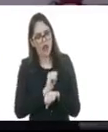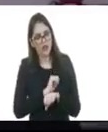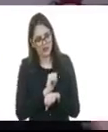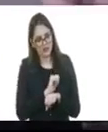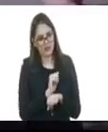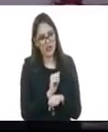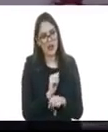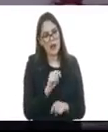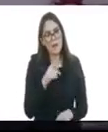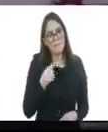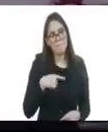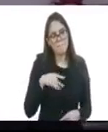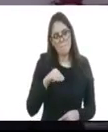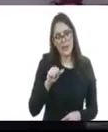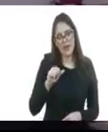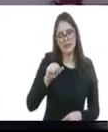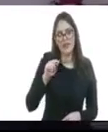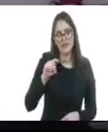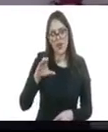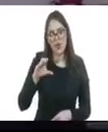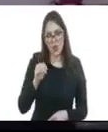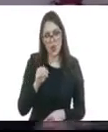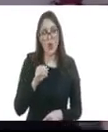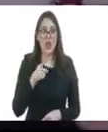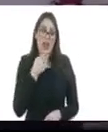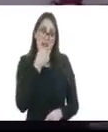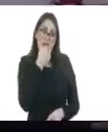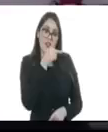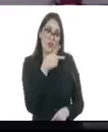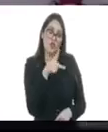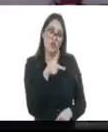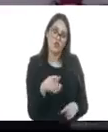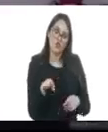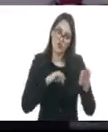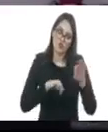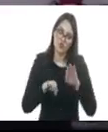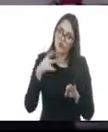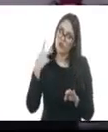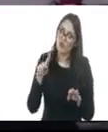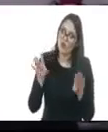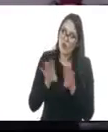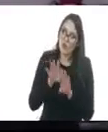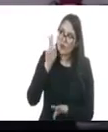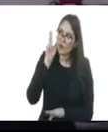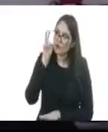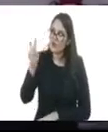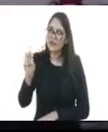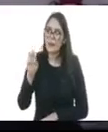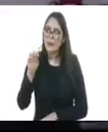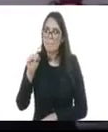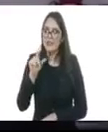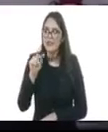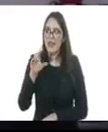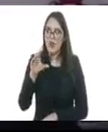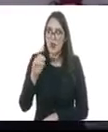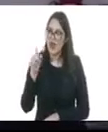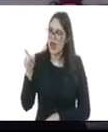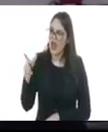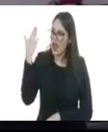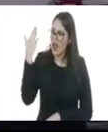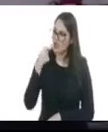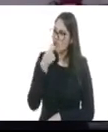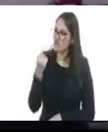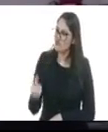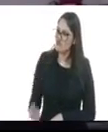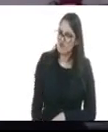Está considerado como un surrealista, él le llama a su trabajo surrealismo mazateco, ¿no? Entonces él tuvo muchos problemas desde niño, porque él creía cuando